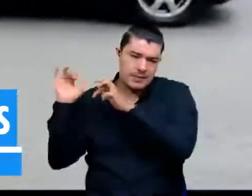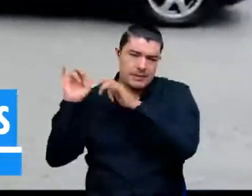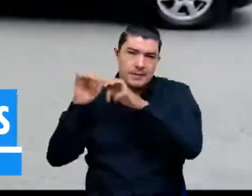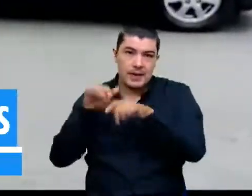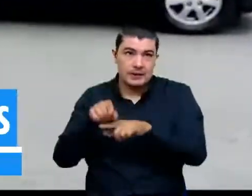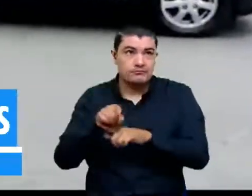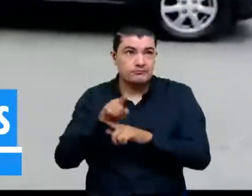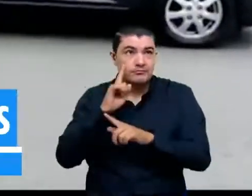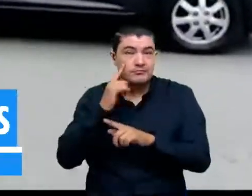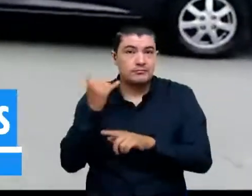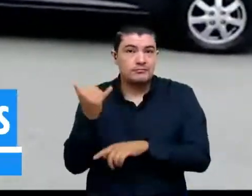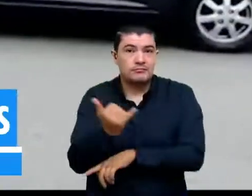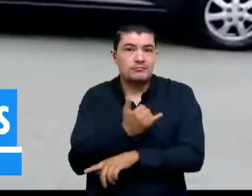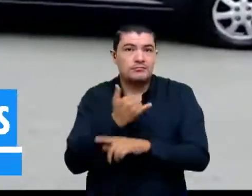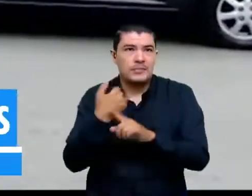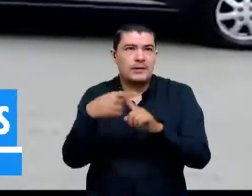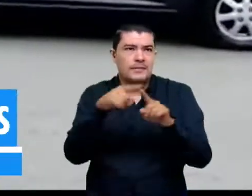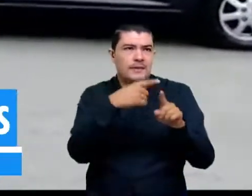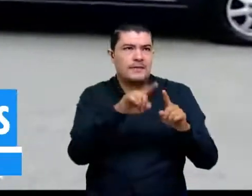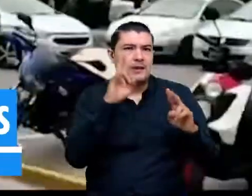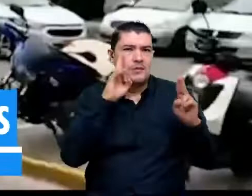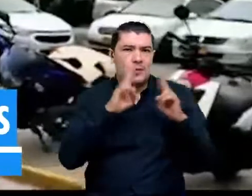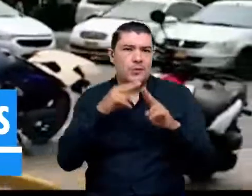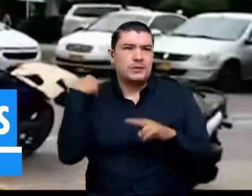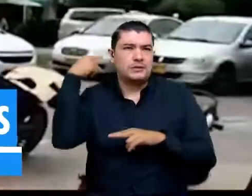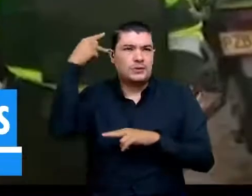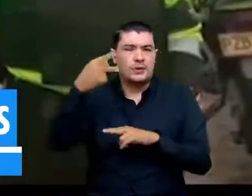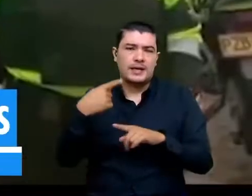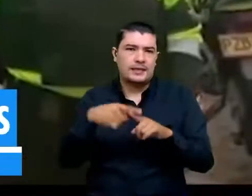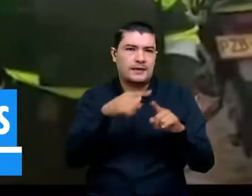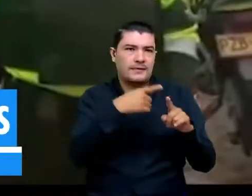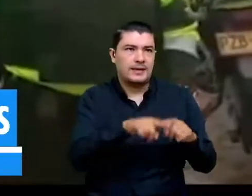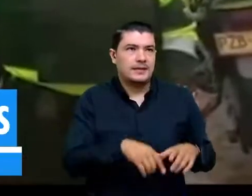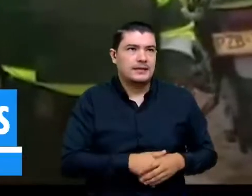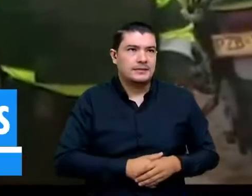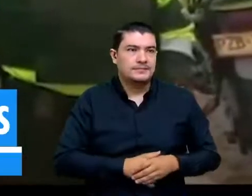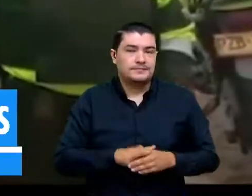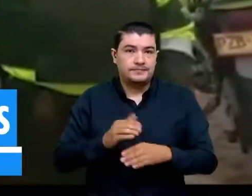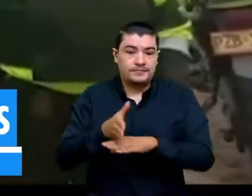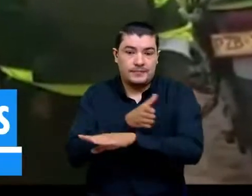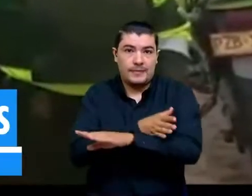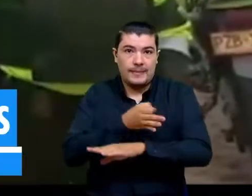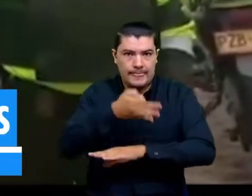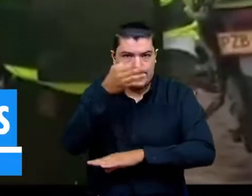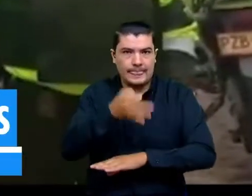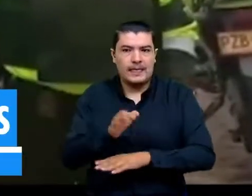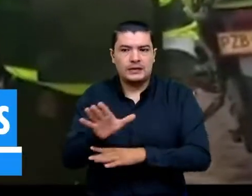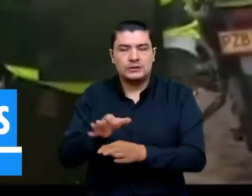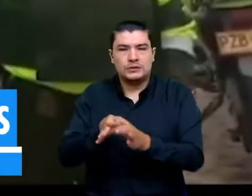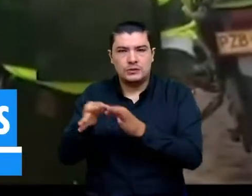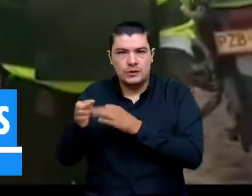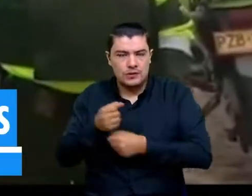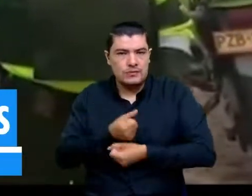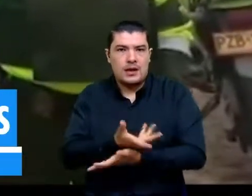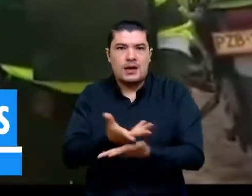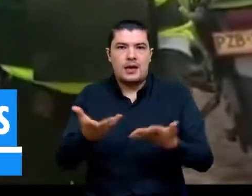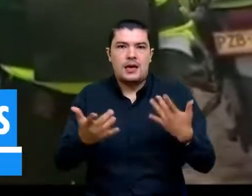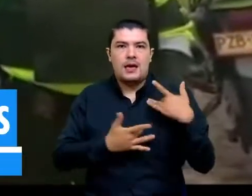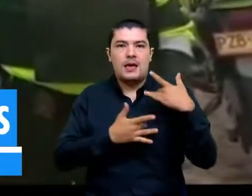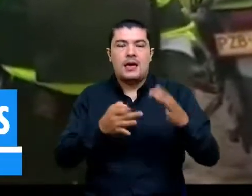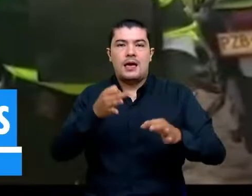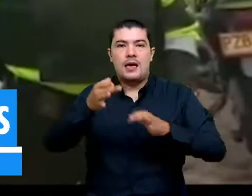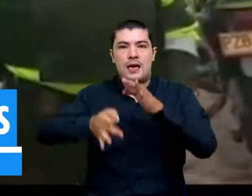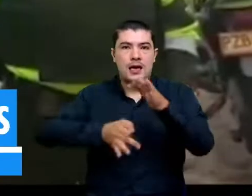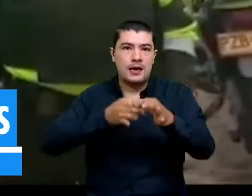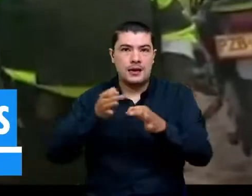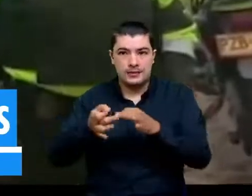que recorrió gran parte de las históricas calles del pueblito colonial. Prestándole de bien temprano a este municipio la seguridad.